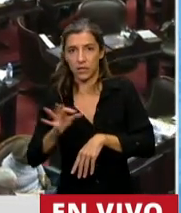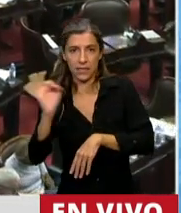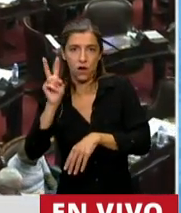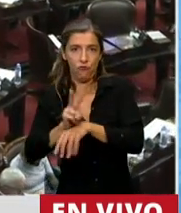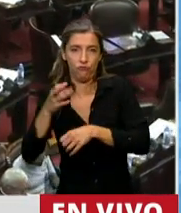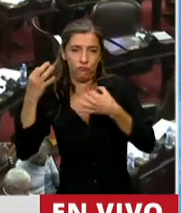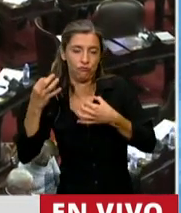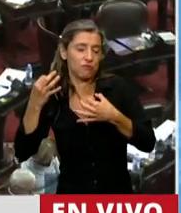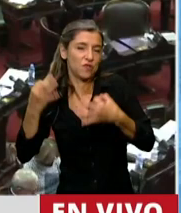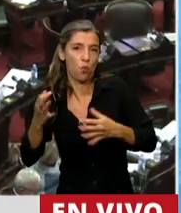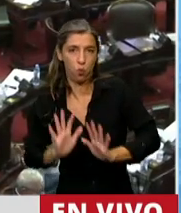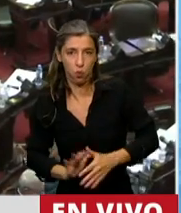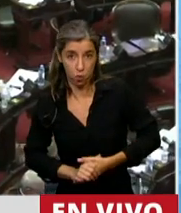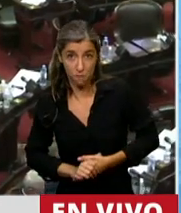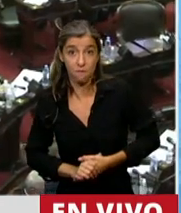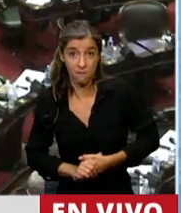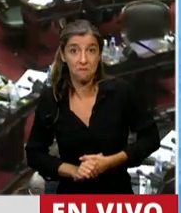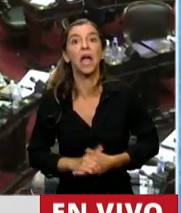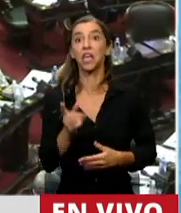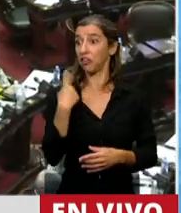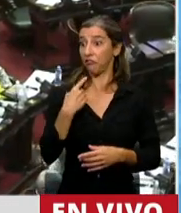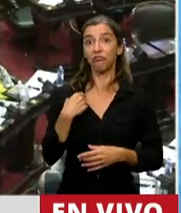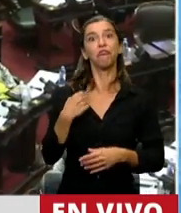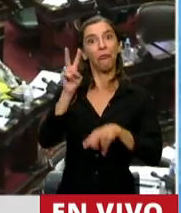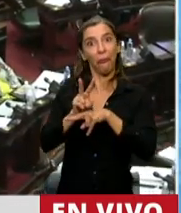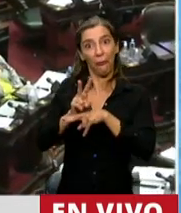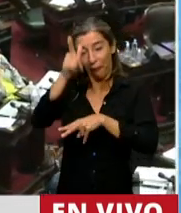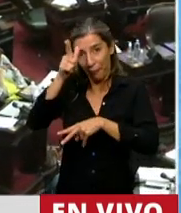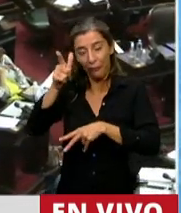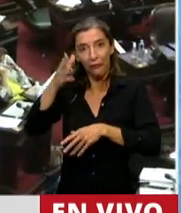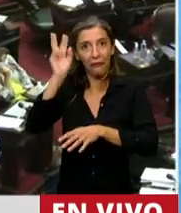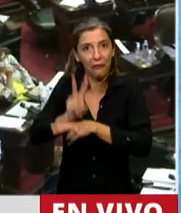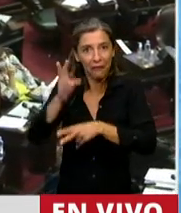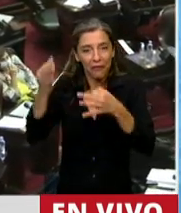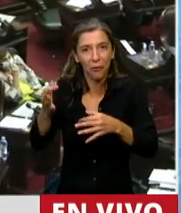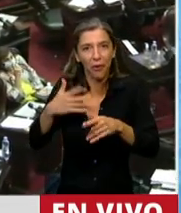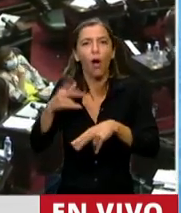Y esa fuerza es premiada, es protegida en muchísimos casos.